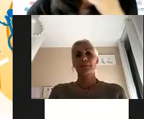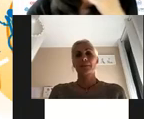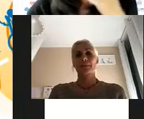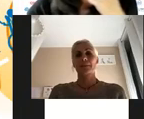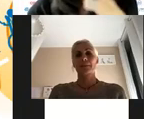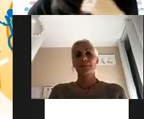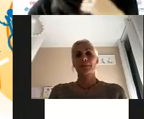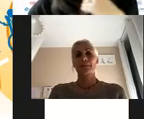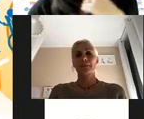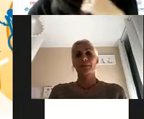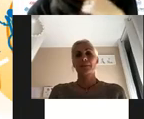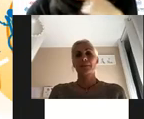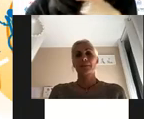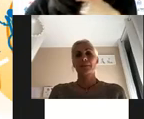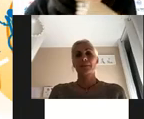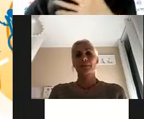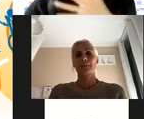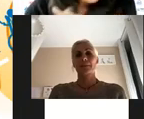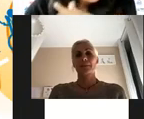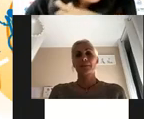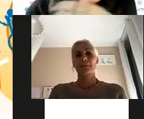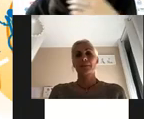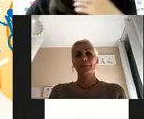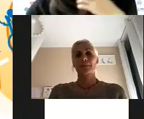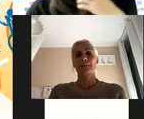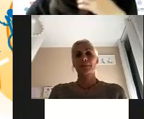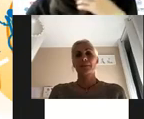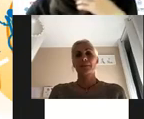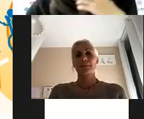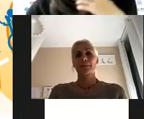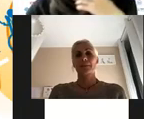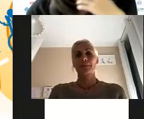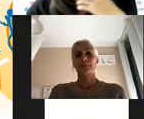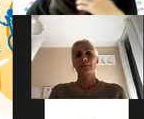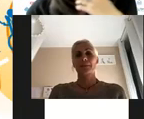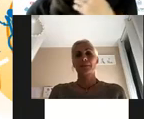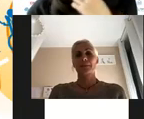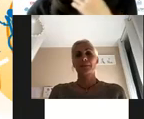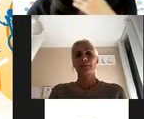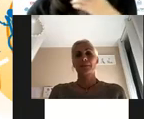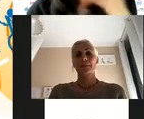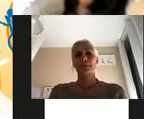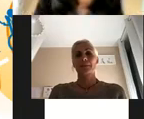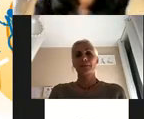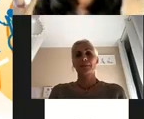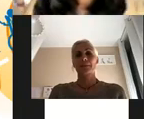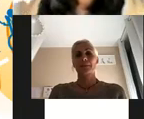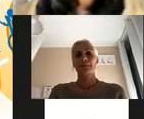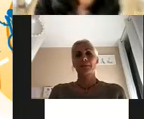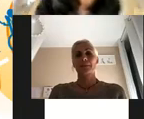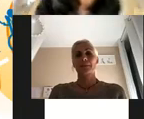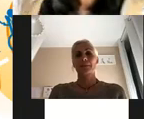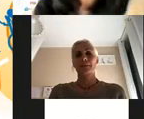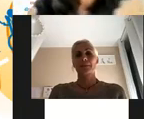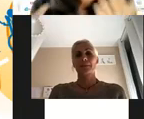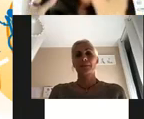hogar y familia. Y la línea azul, esta, tiene que ver con el tiempo libre. ¿Veis ahí una